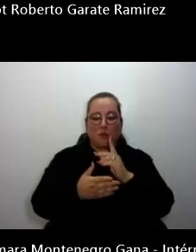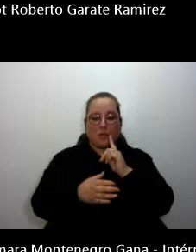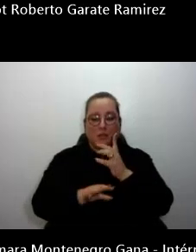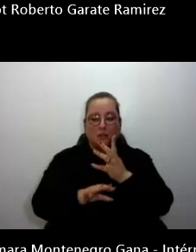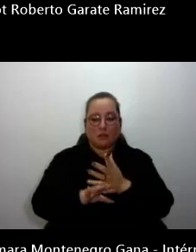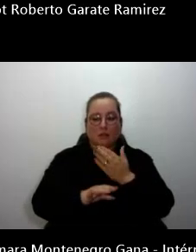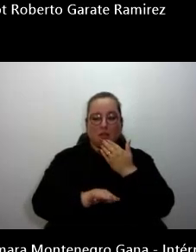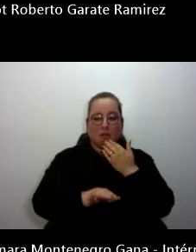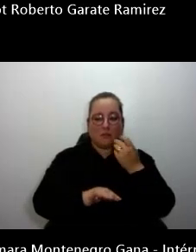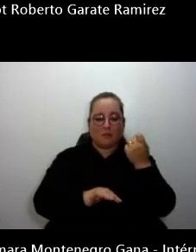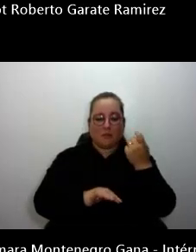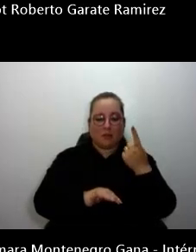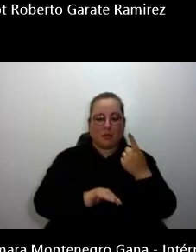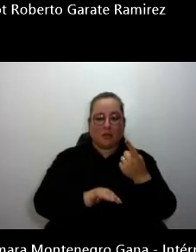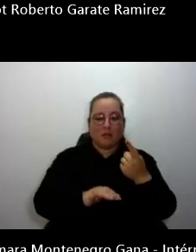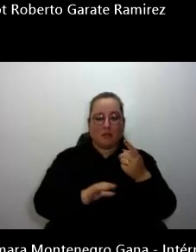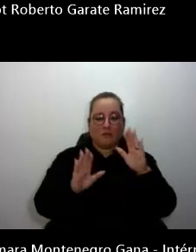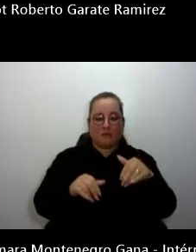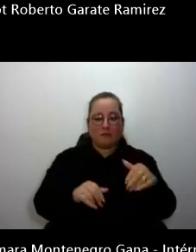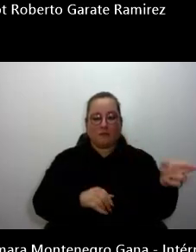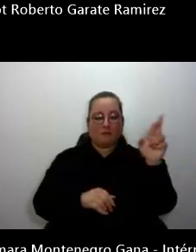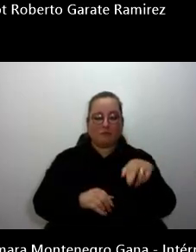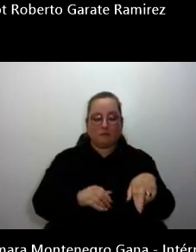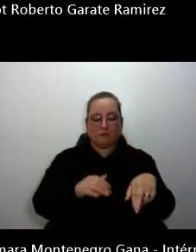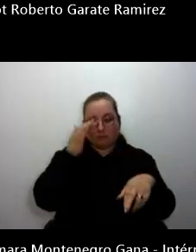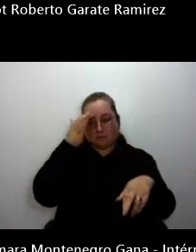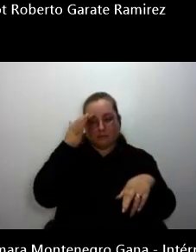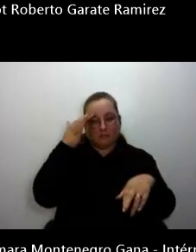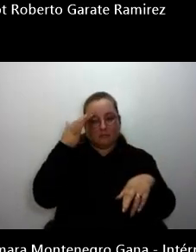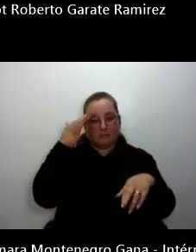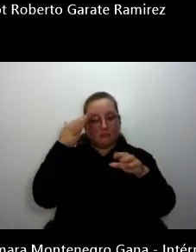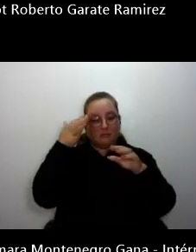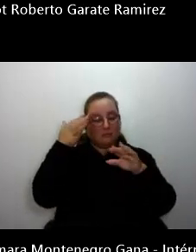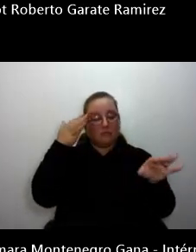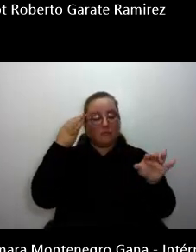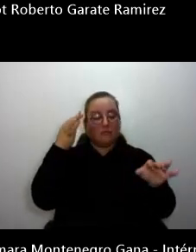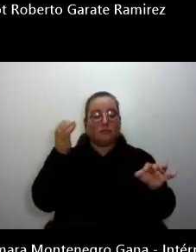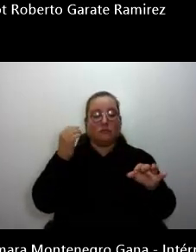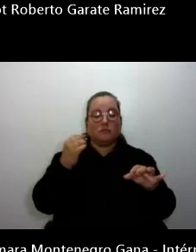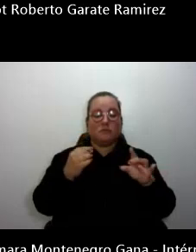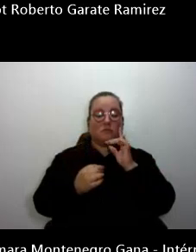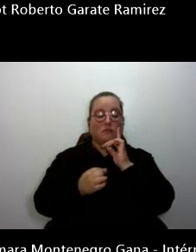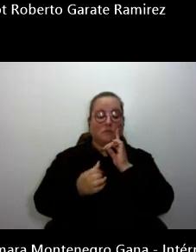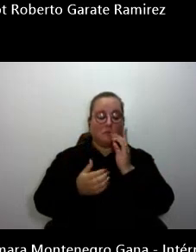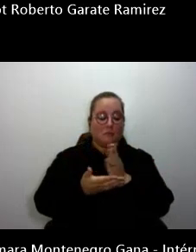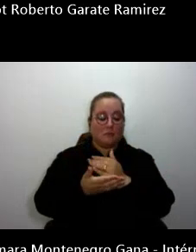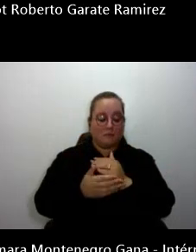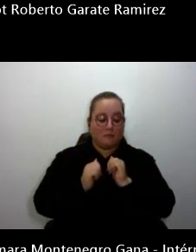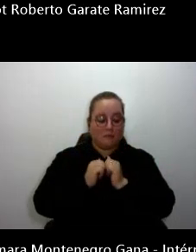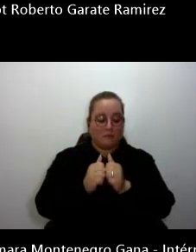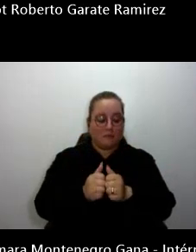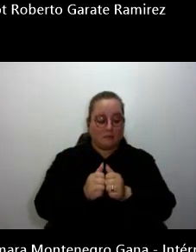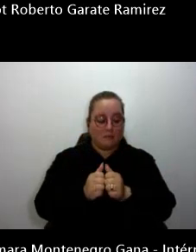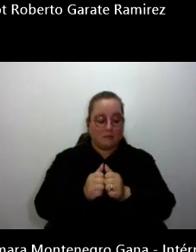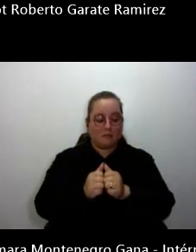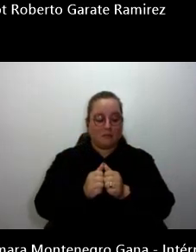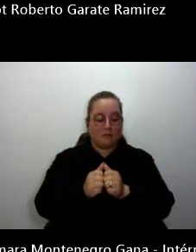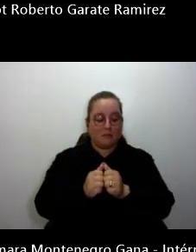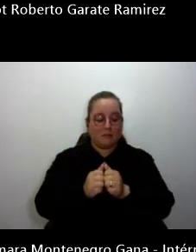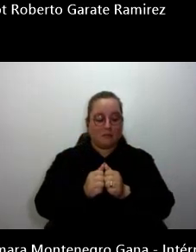También entendiendo, ¿cierto?, y vuelvo ahí a insistir, que esto implica, en este caso el plan de acompañamiento emocional y conductual,